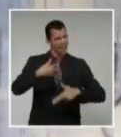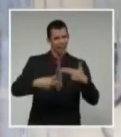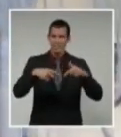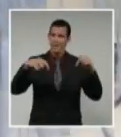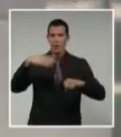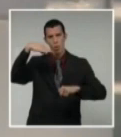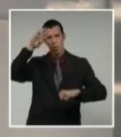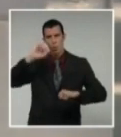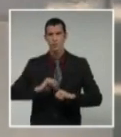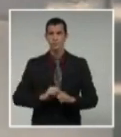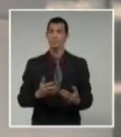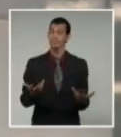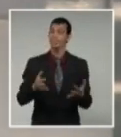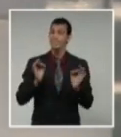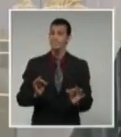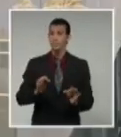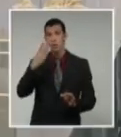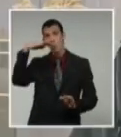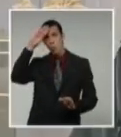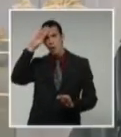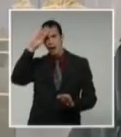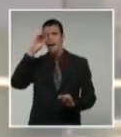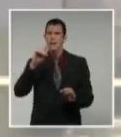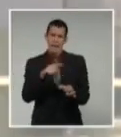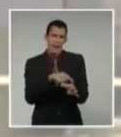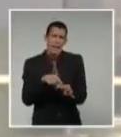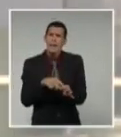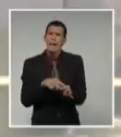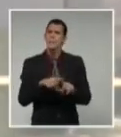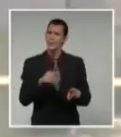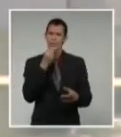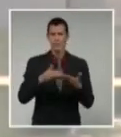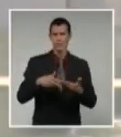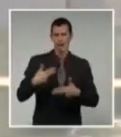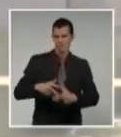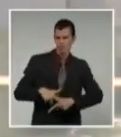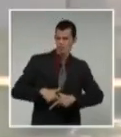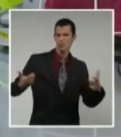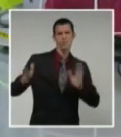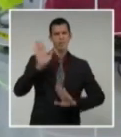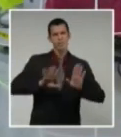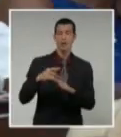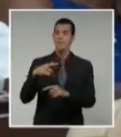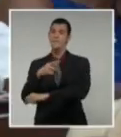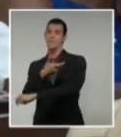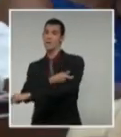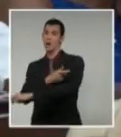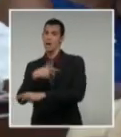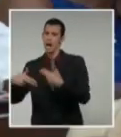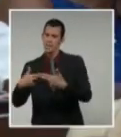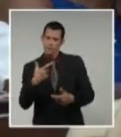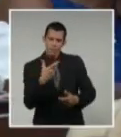significativo que se haya hecho en esta fecha bueno ya cuba cuenta con su primer candidato vacunal en los